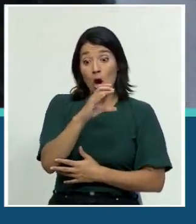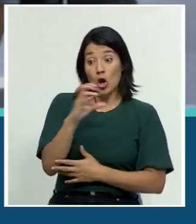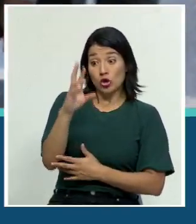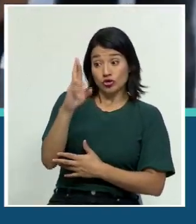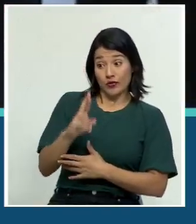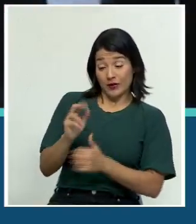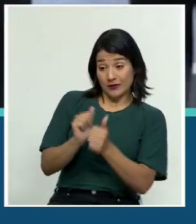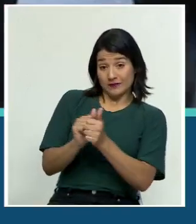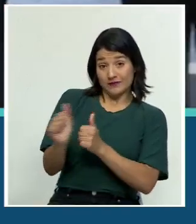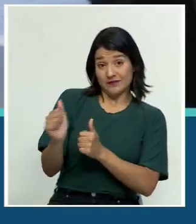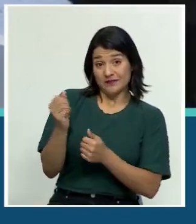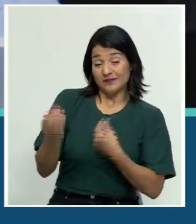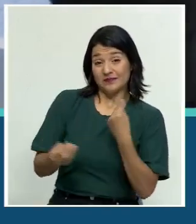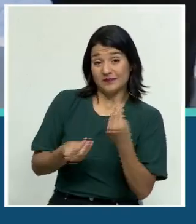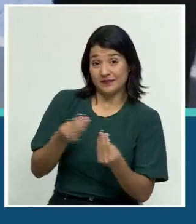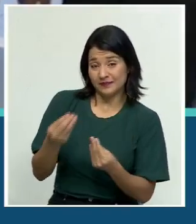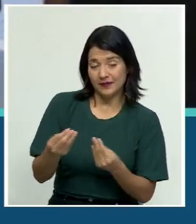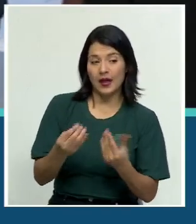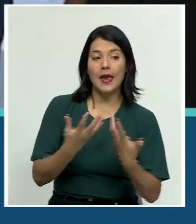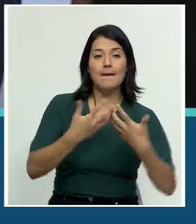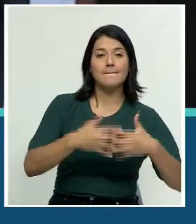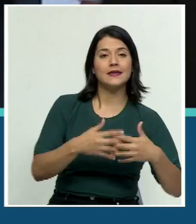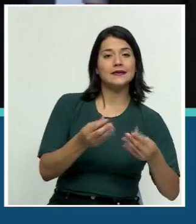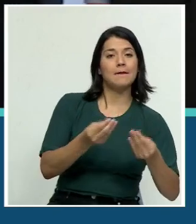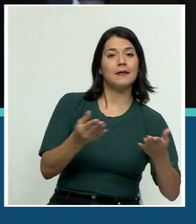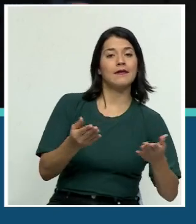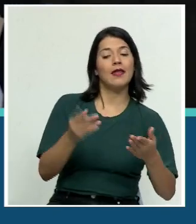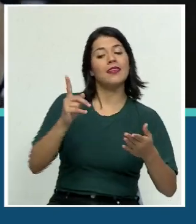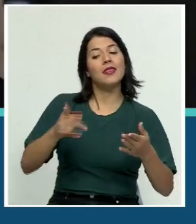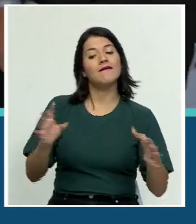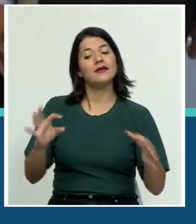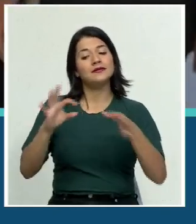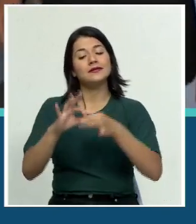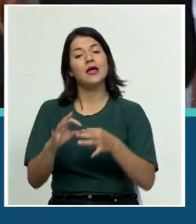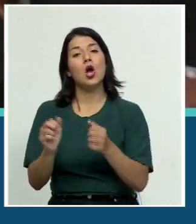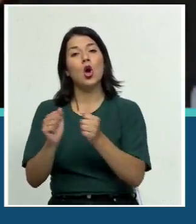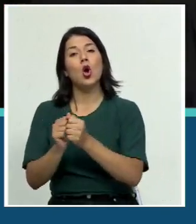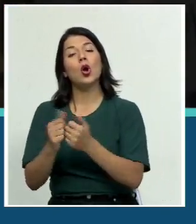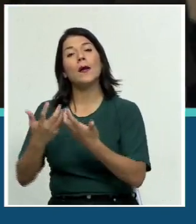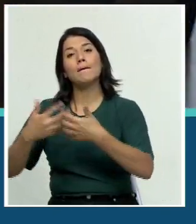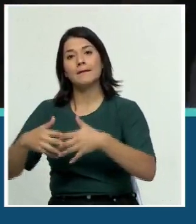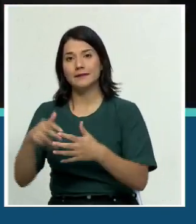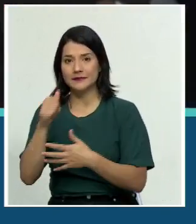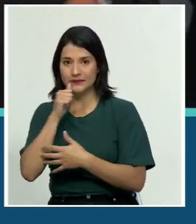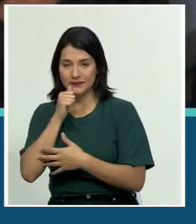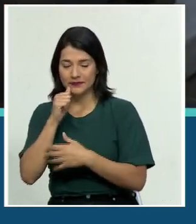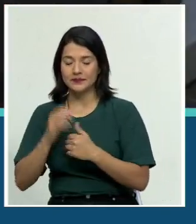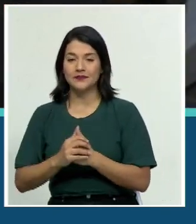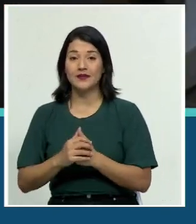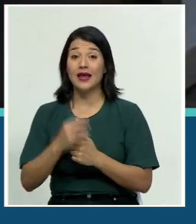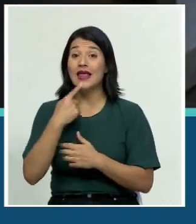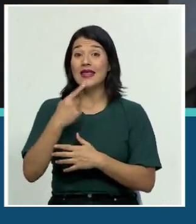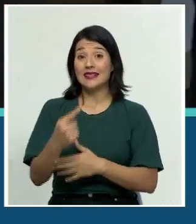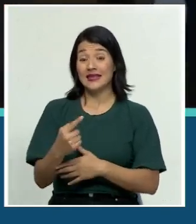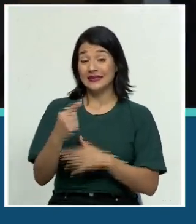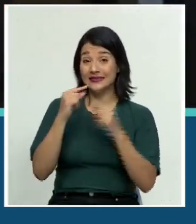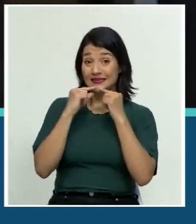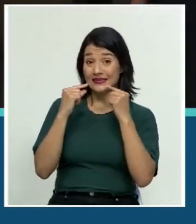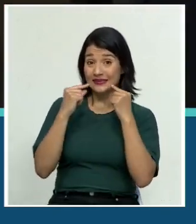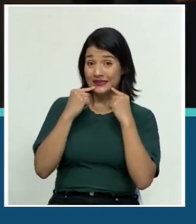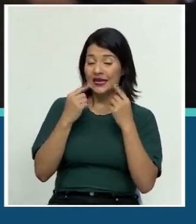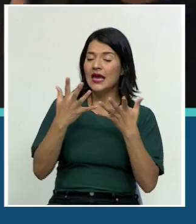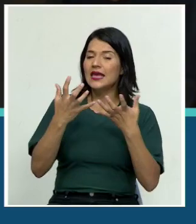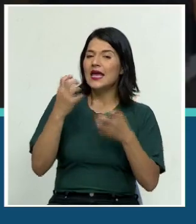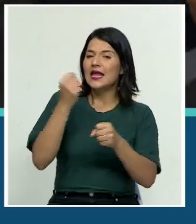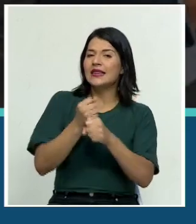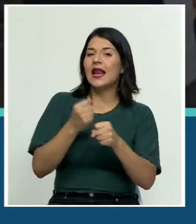sector privado debe trabajar de la mano con el sector público. Chávez fue enfático al asegurar que él trabajará por el